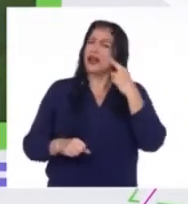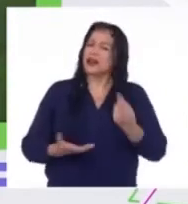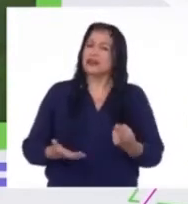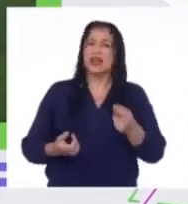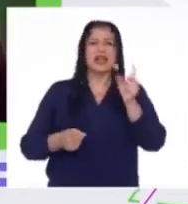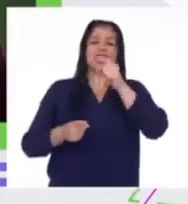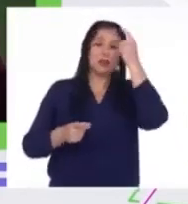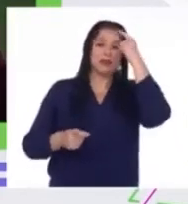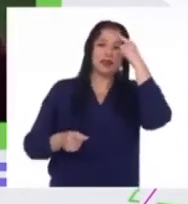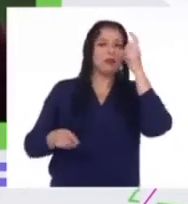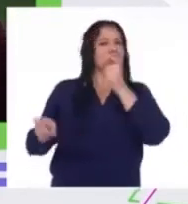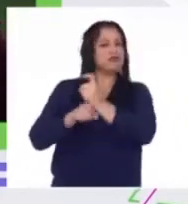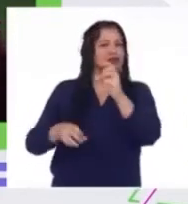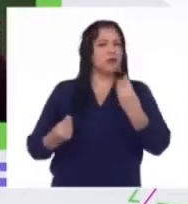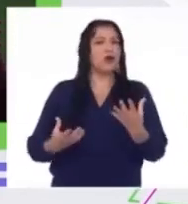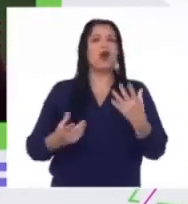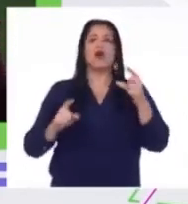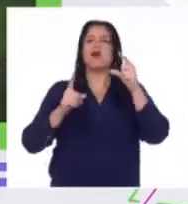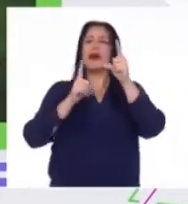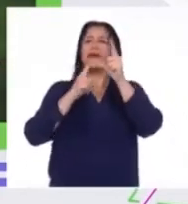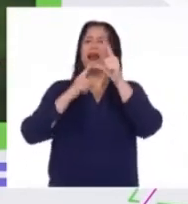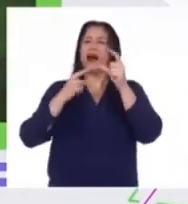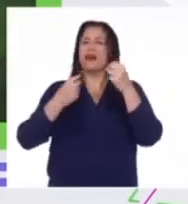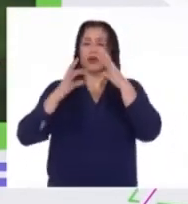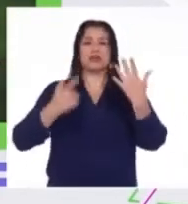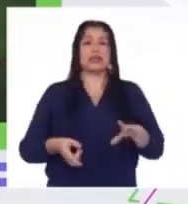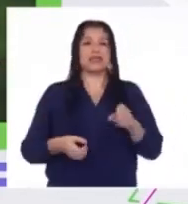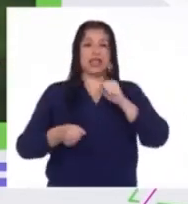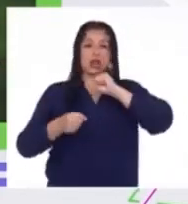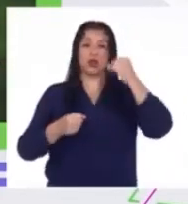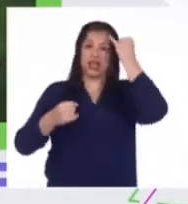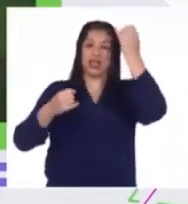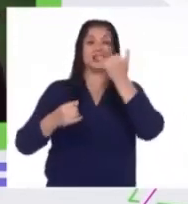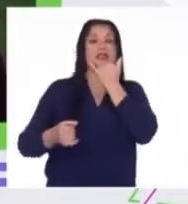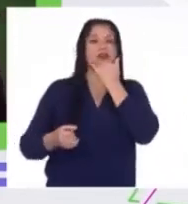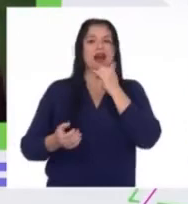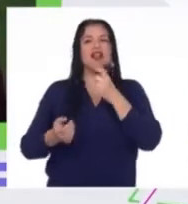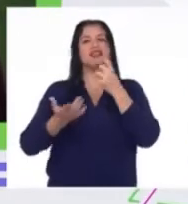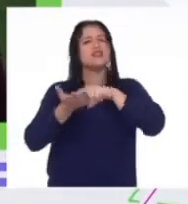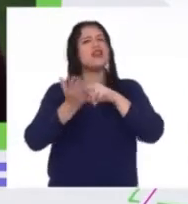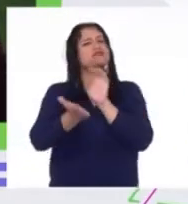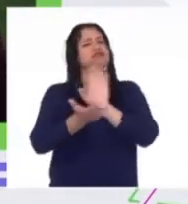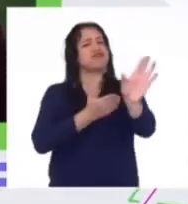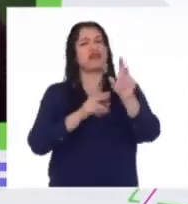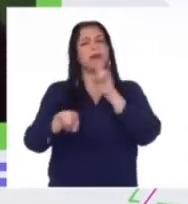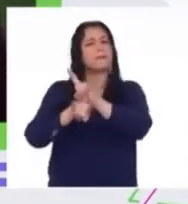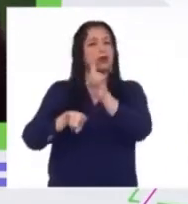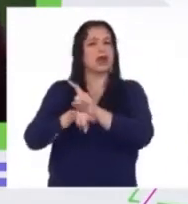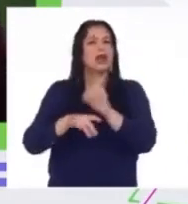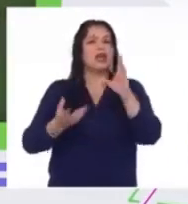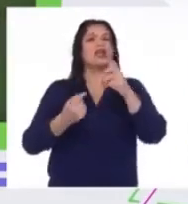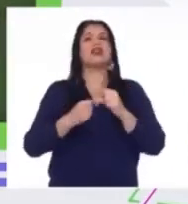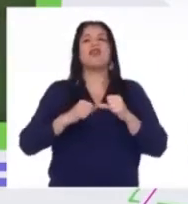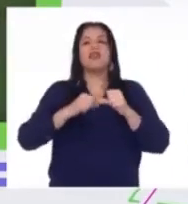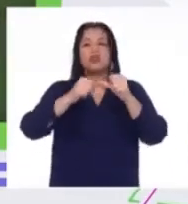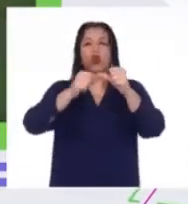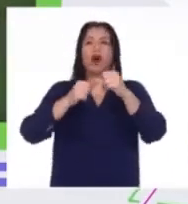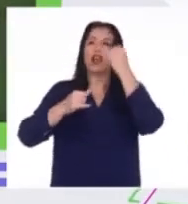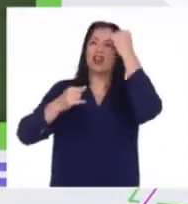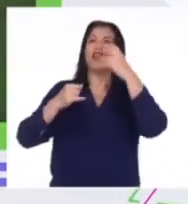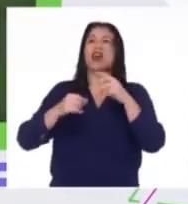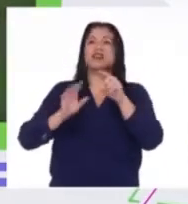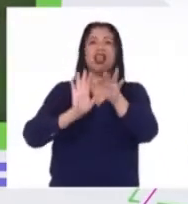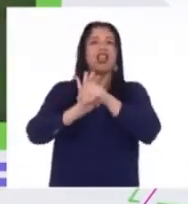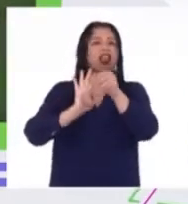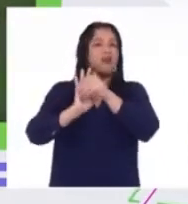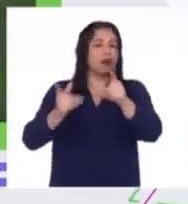reparamos en lo ofensivas que son? Un lenguaje cargado de prejuicios refuerza los sentimientos de rechazo y burla. Además, alimenta los estereotipos. Reconocer y